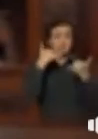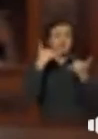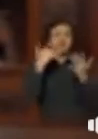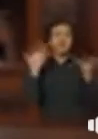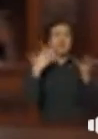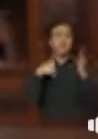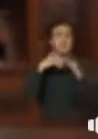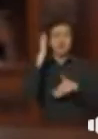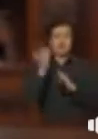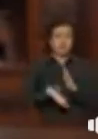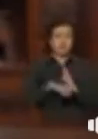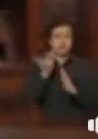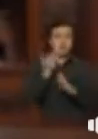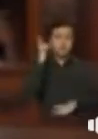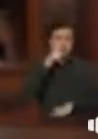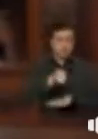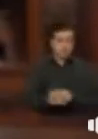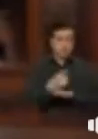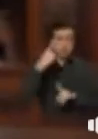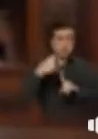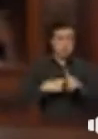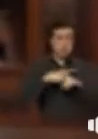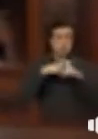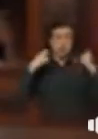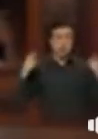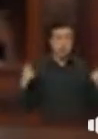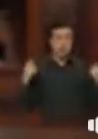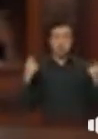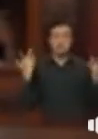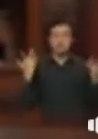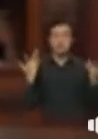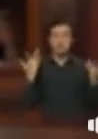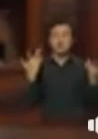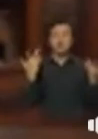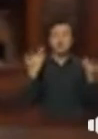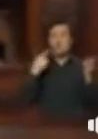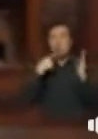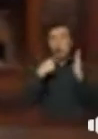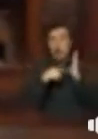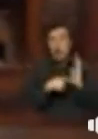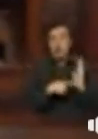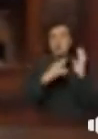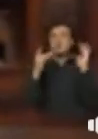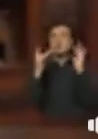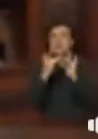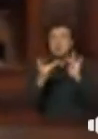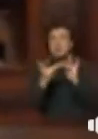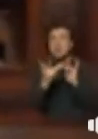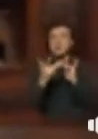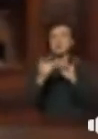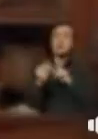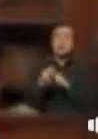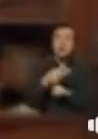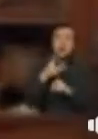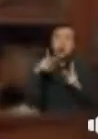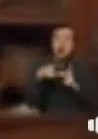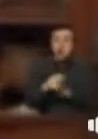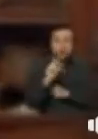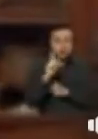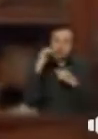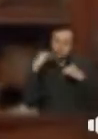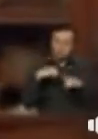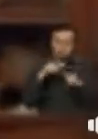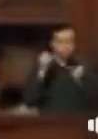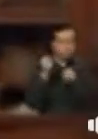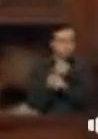En este tema, he ordenado que durante el mes de marzo no se corten los servicios que nos permiten conectarnos con nuestros seres queridos. Agradezco